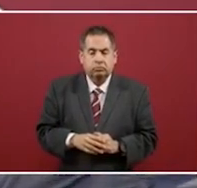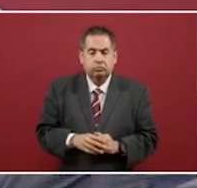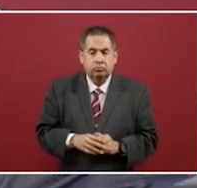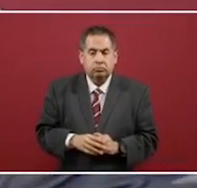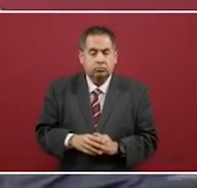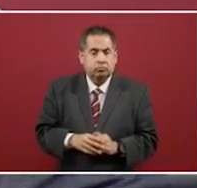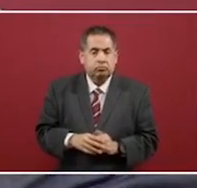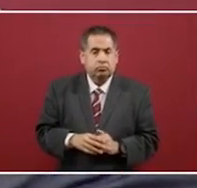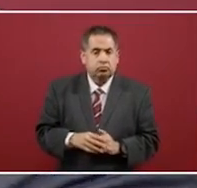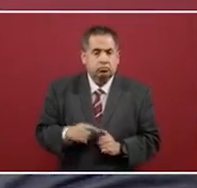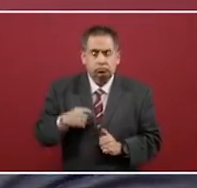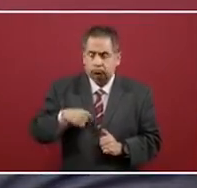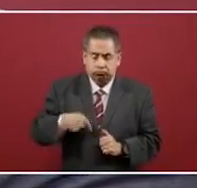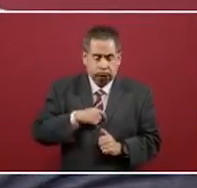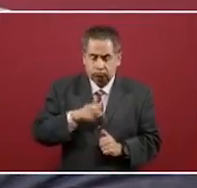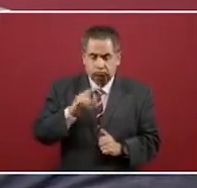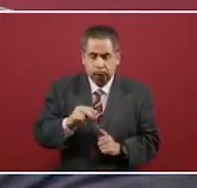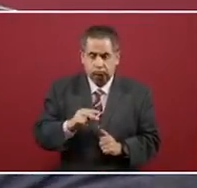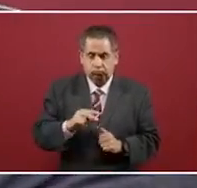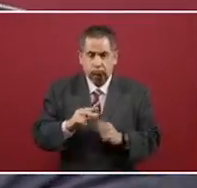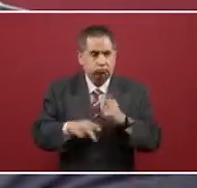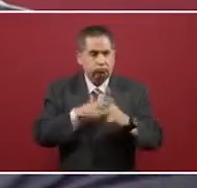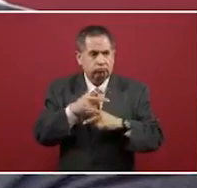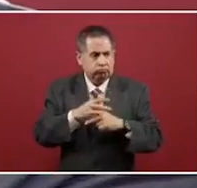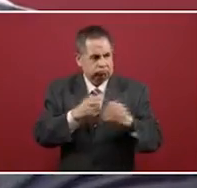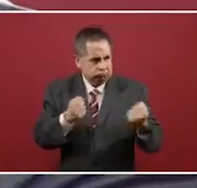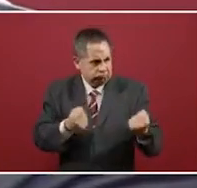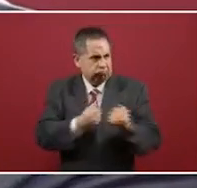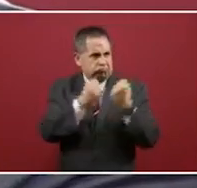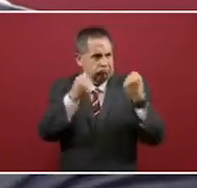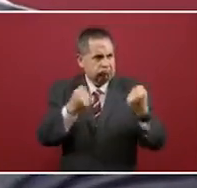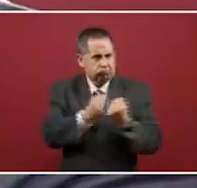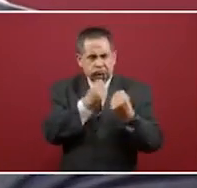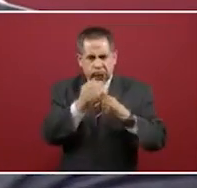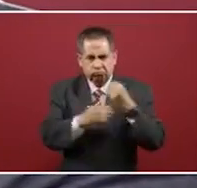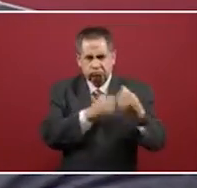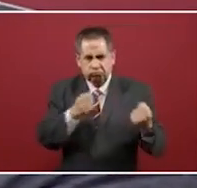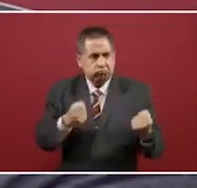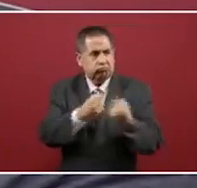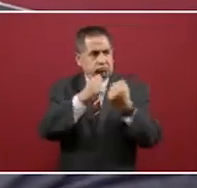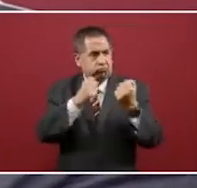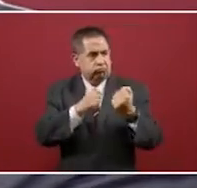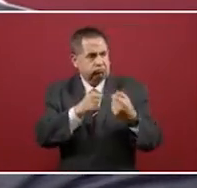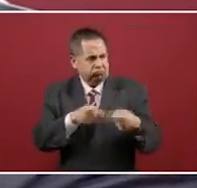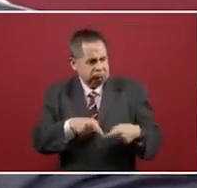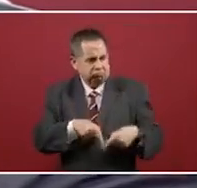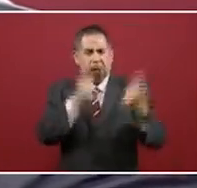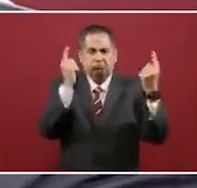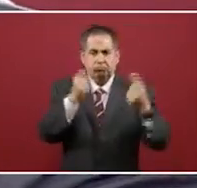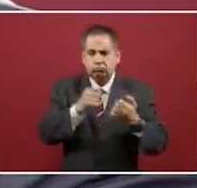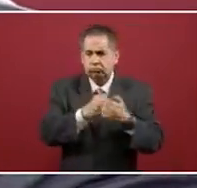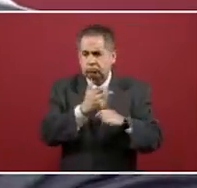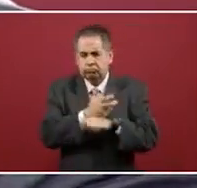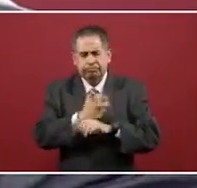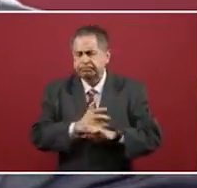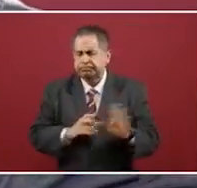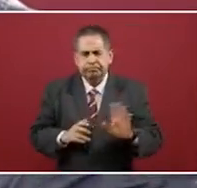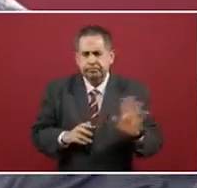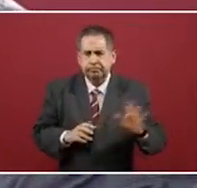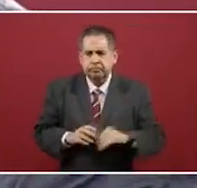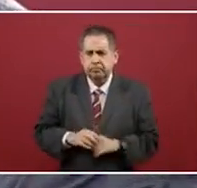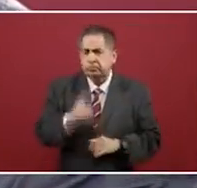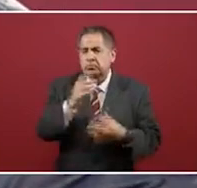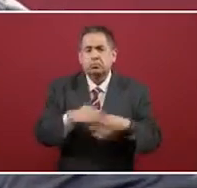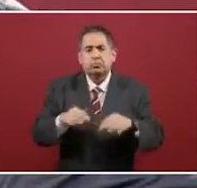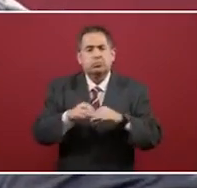no vamos a pelearnos con el gobierno de Estados Unidos. Lo